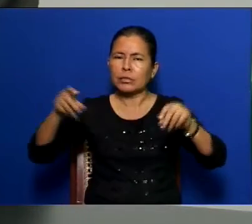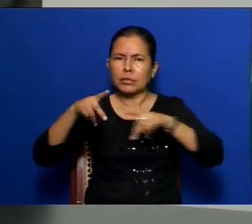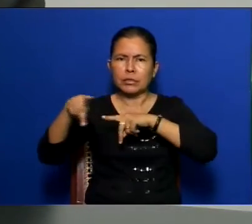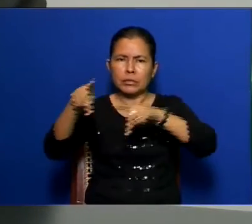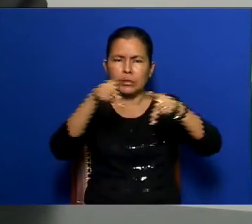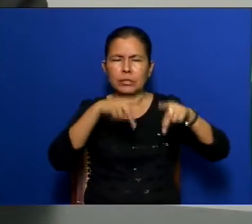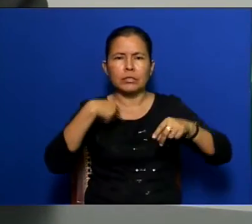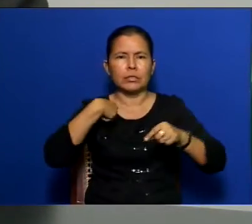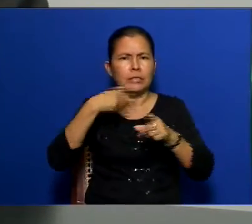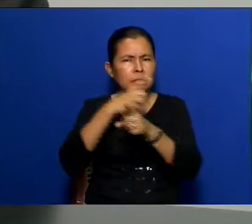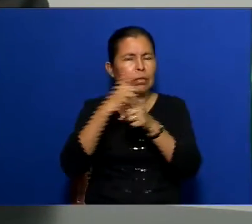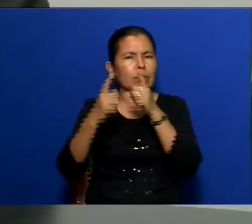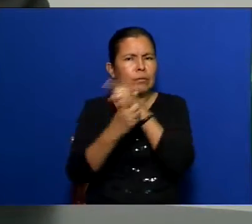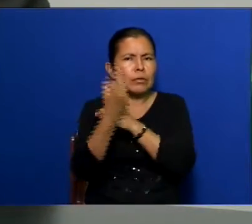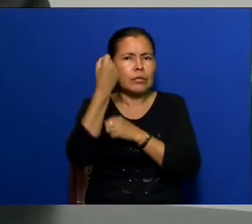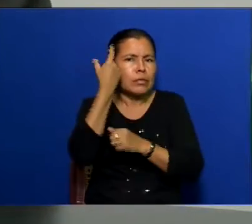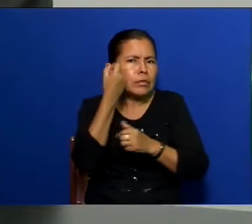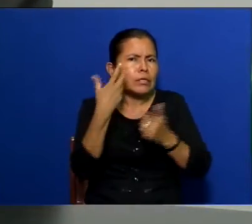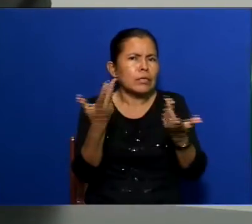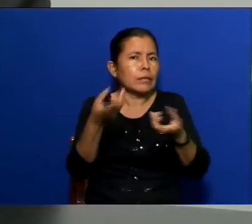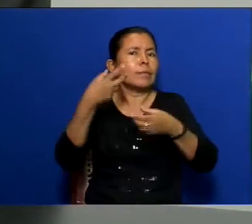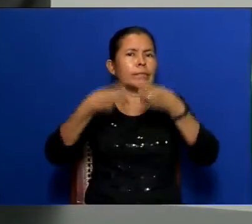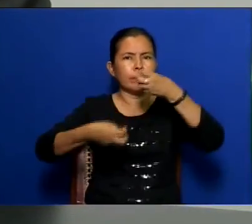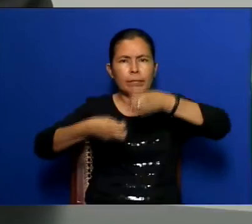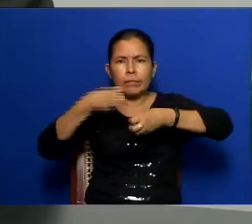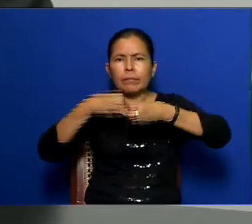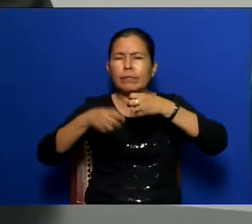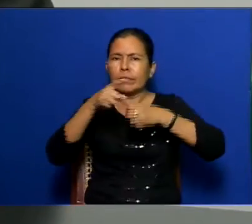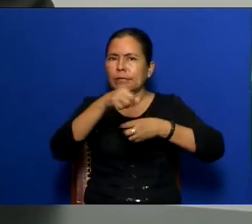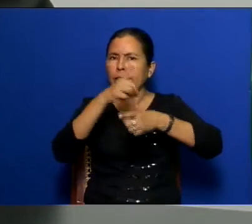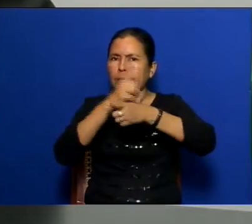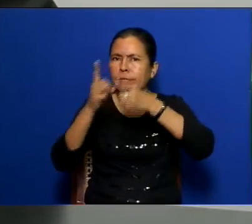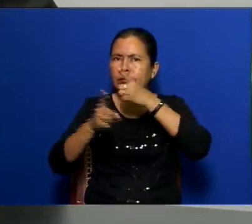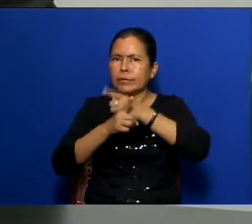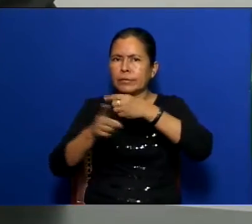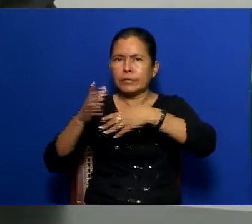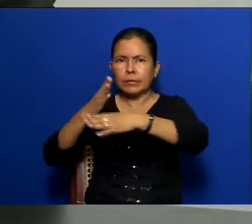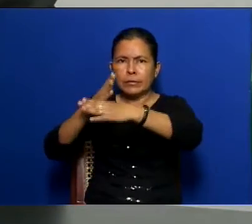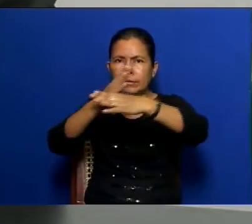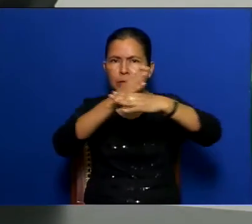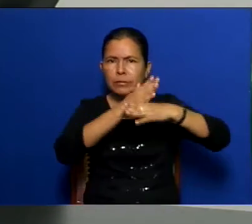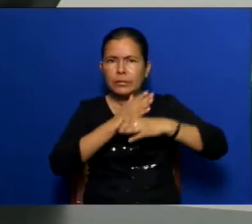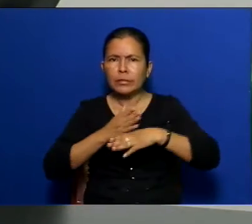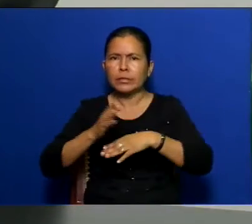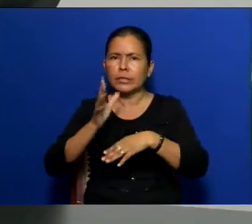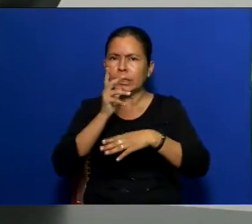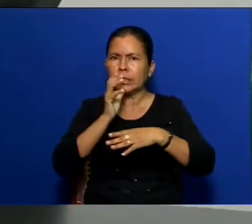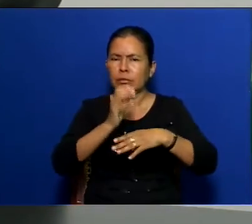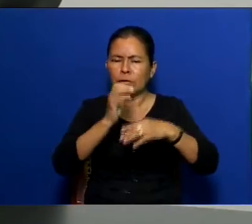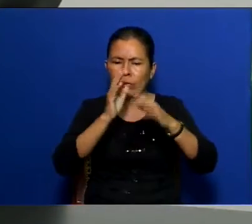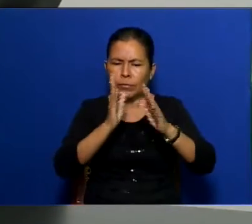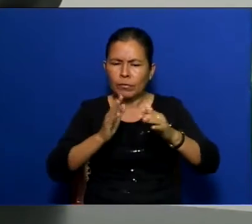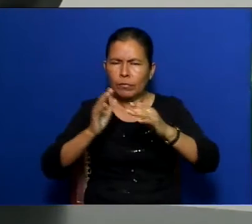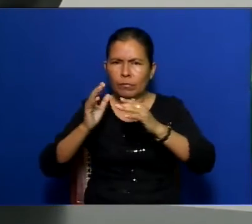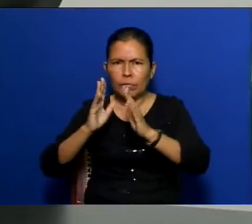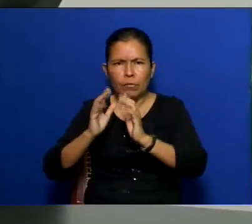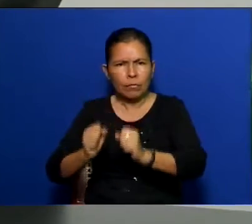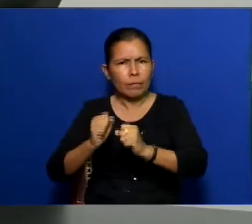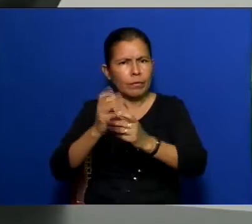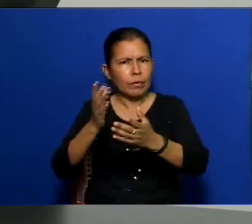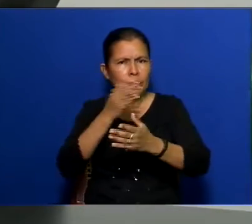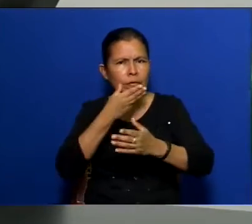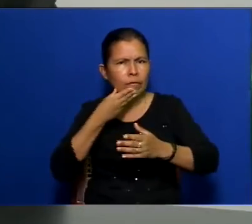tomemos conciencia de este problema, que pensemos que hay que proteger a la niñez, que hay que proteger a los niños, que hay que proteger a